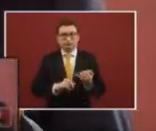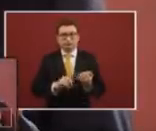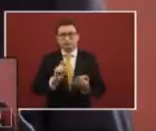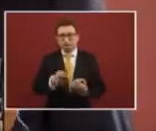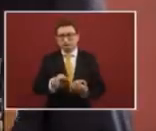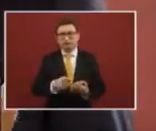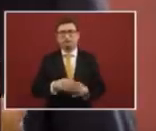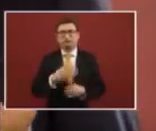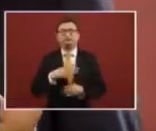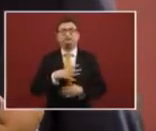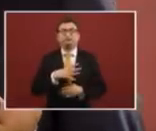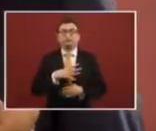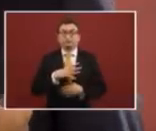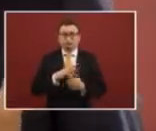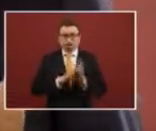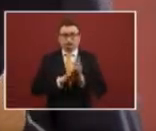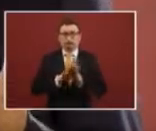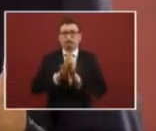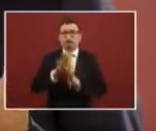crecimiento.